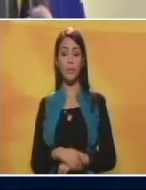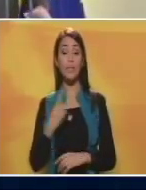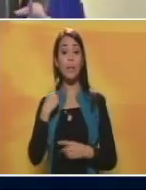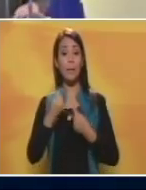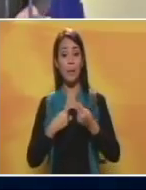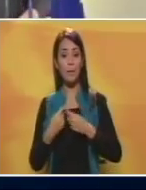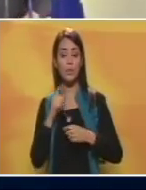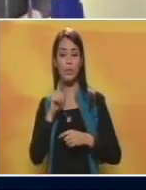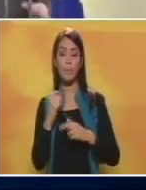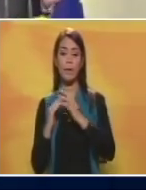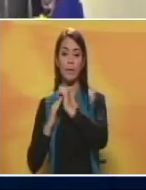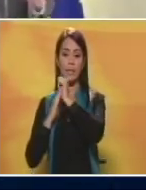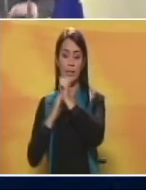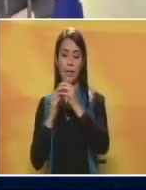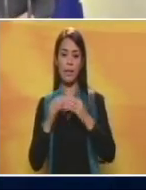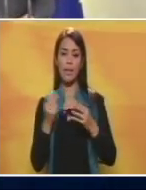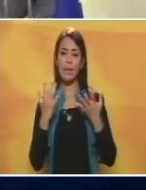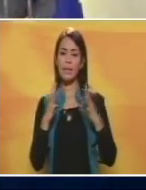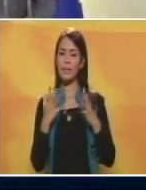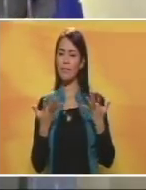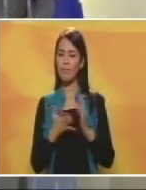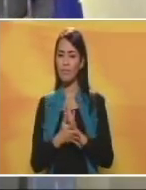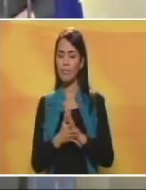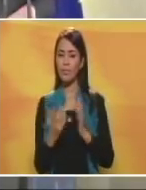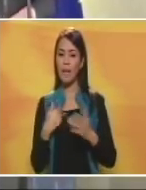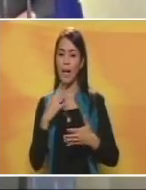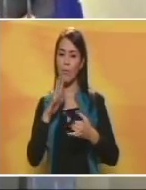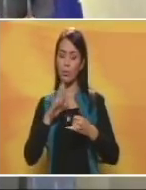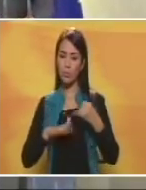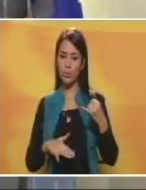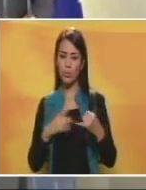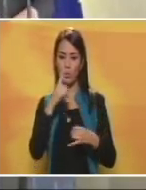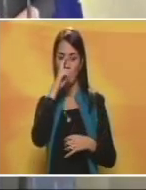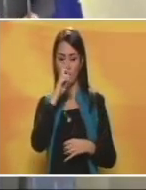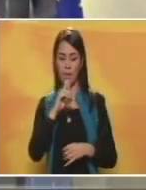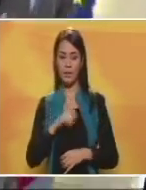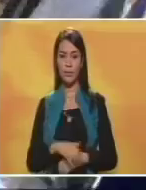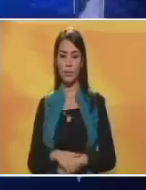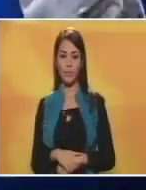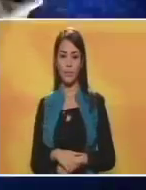reunión de líderes del G20 que se celebrará a finales de año en la capital argentina.